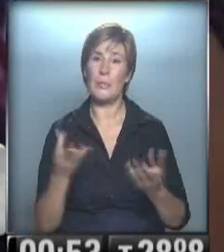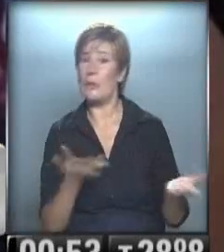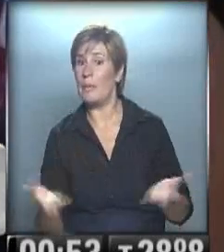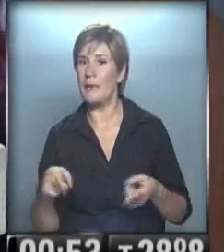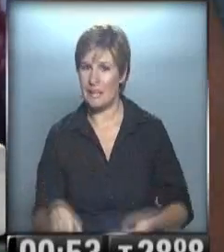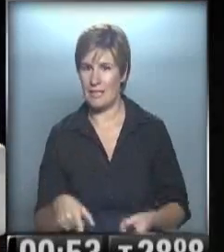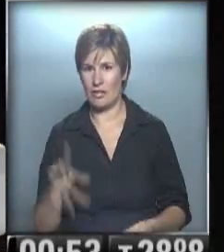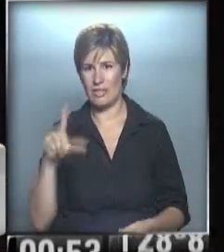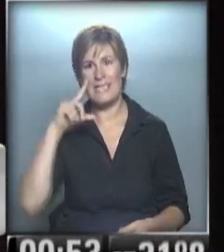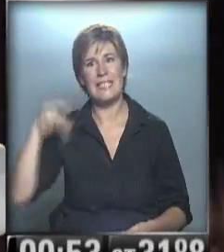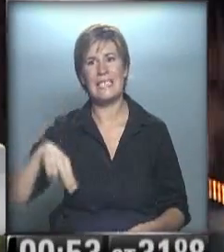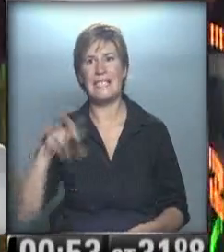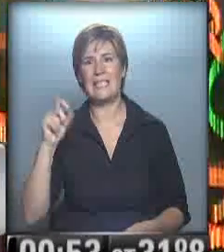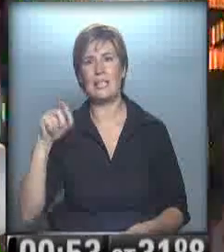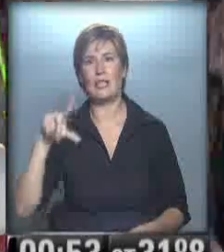Bienvenido a nuestra ciudad.